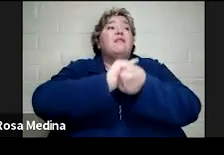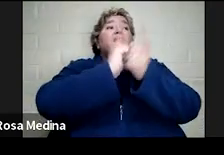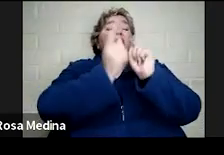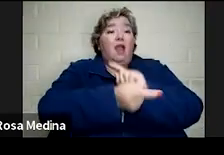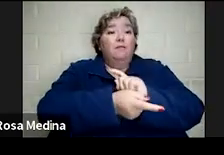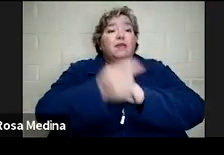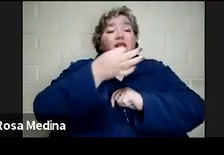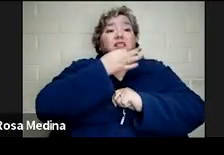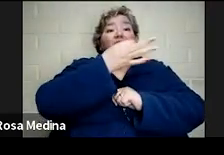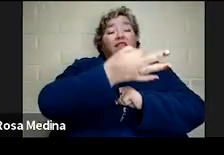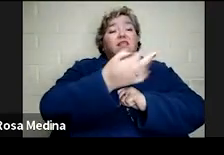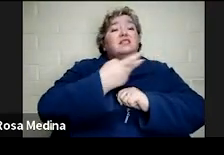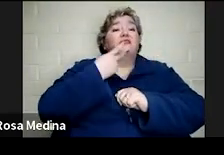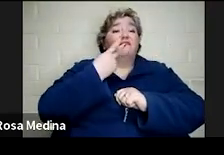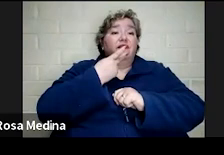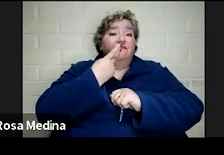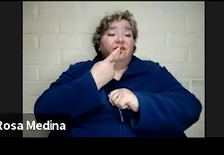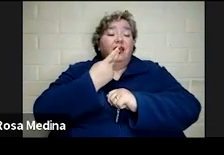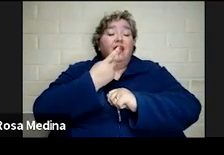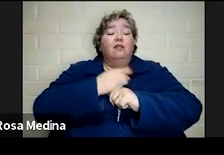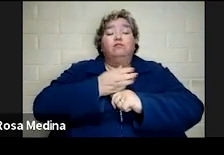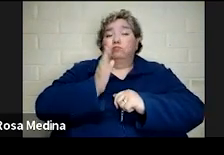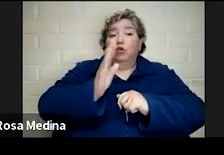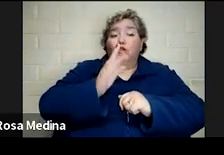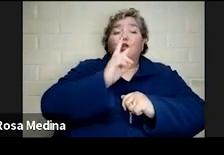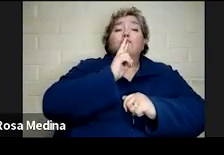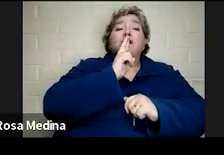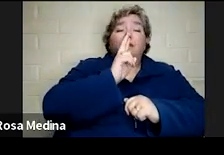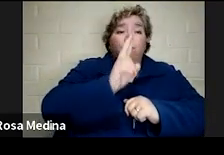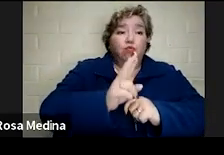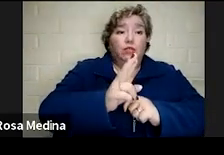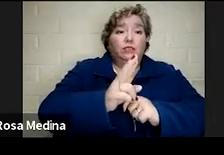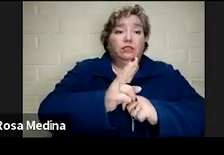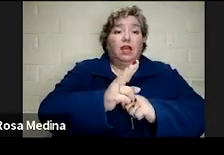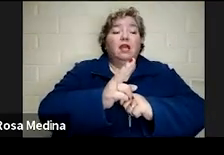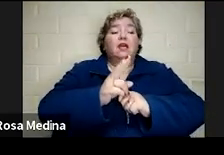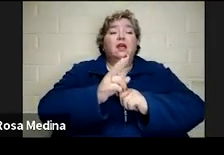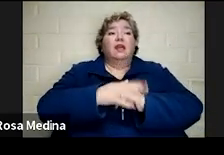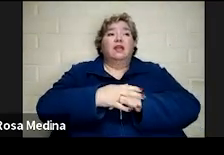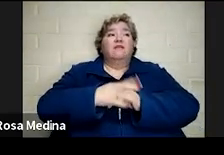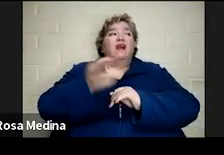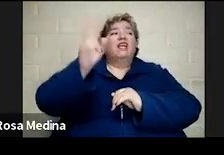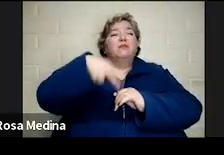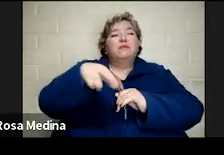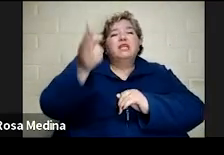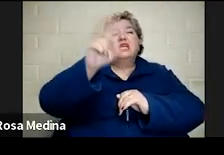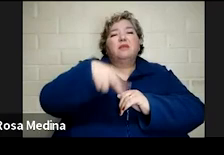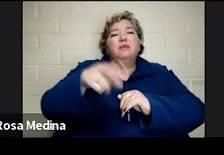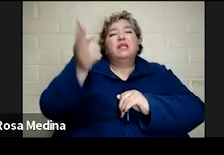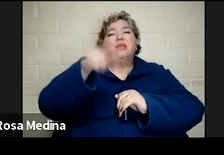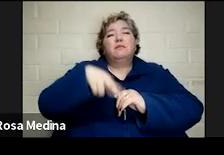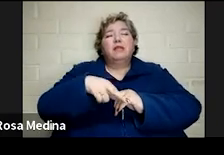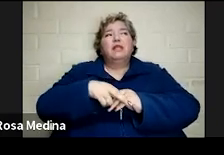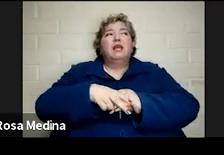verbales. Continúan la respuesta de forma perseverativa, o sea, como que van repitiendo y repitiendo lo mismo sin lograr